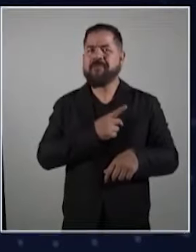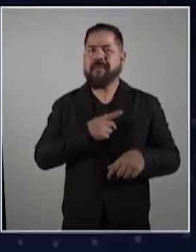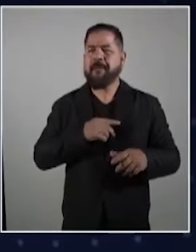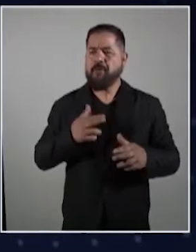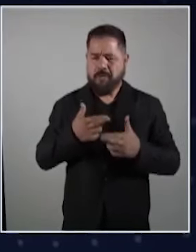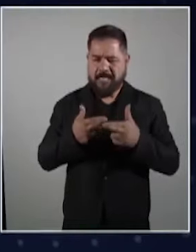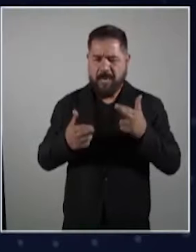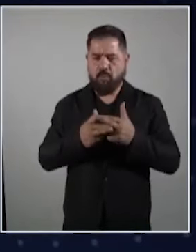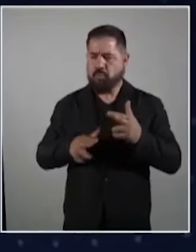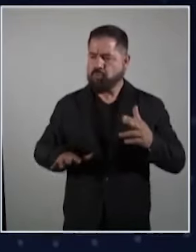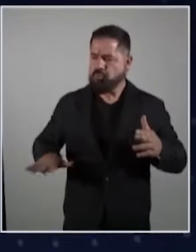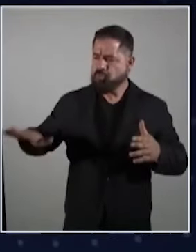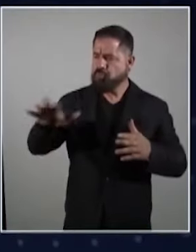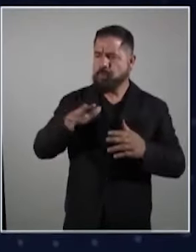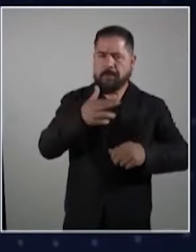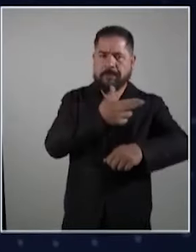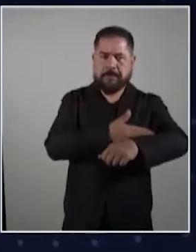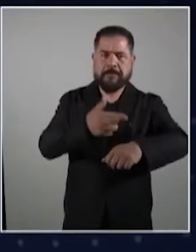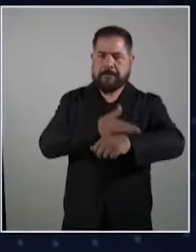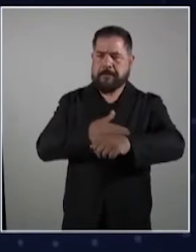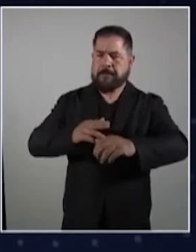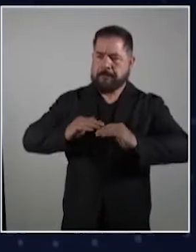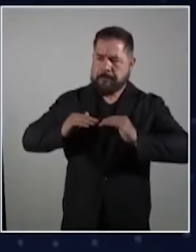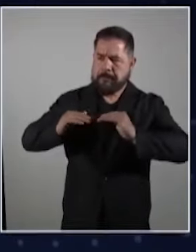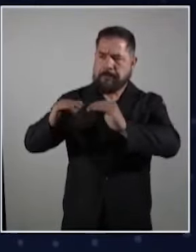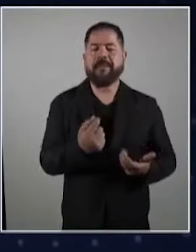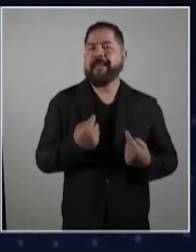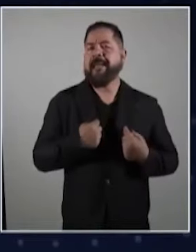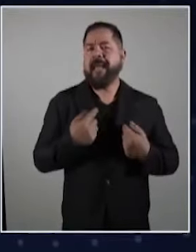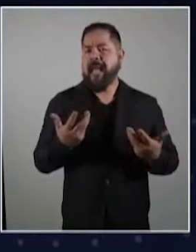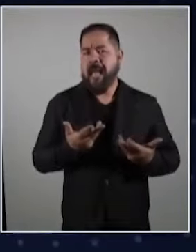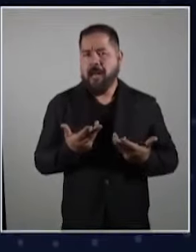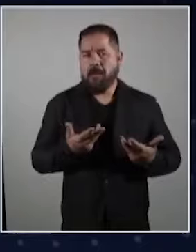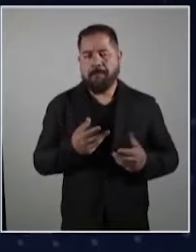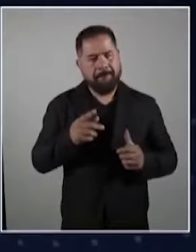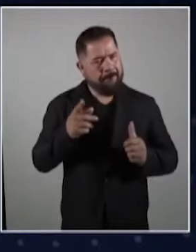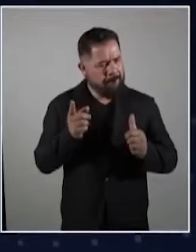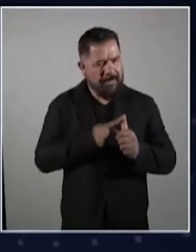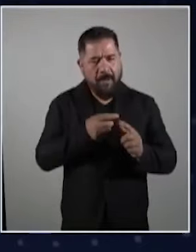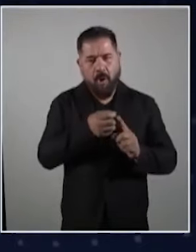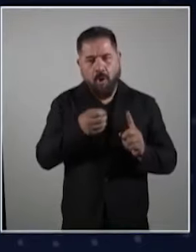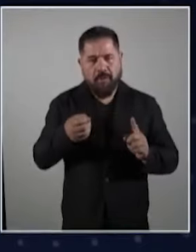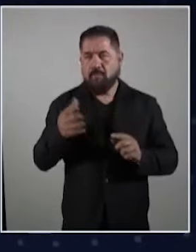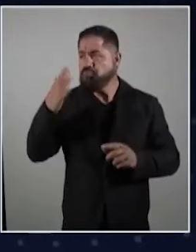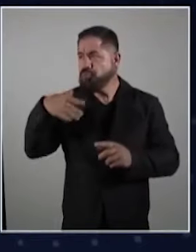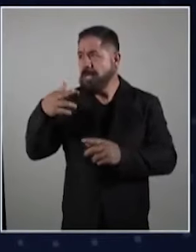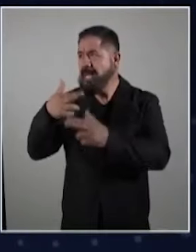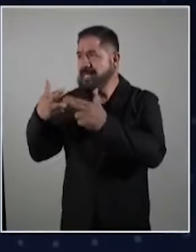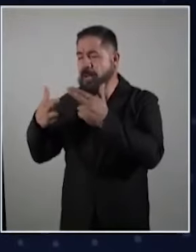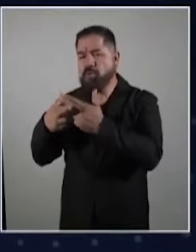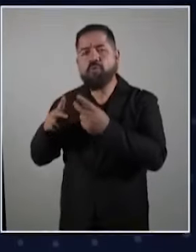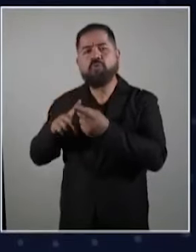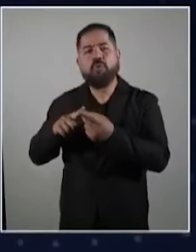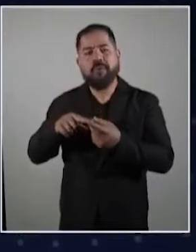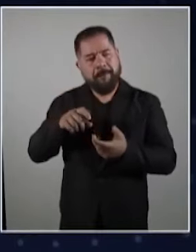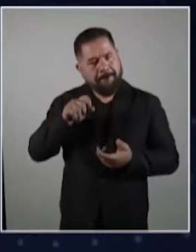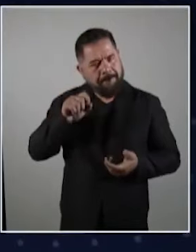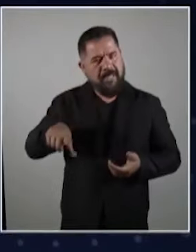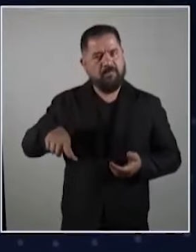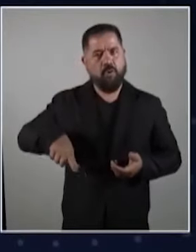estos recursos seguir gestionando que lleguen a estos recursos pelear por más poner orden obtener recursos dentro del mismo ayuntamiento